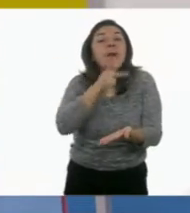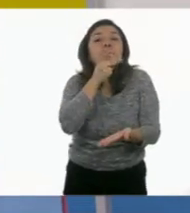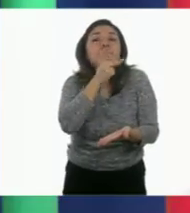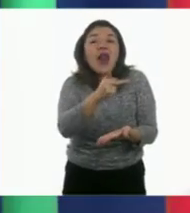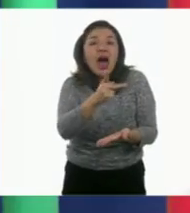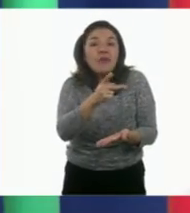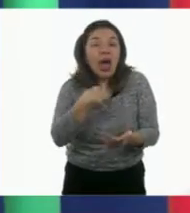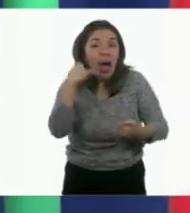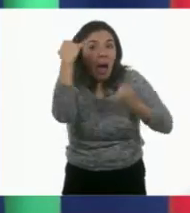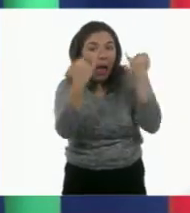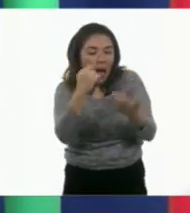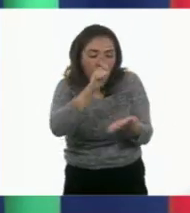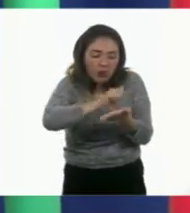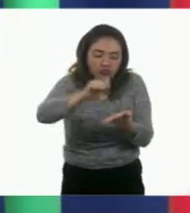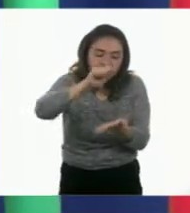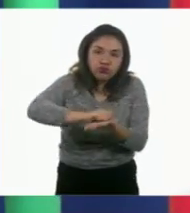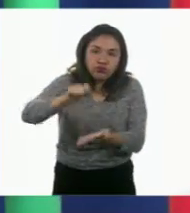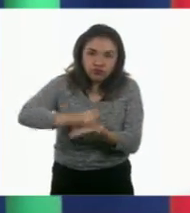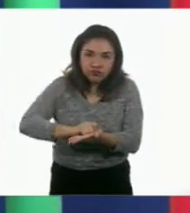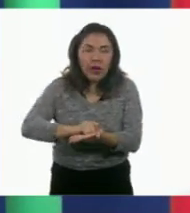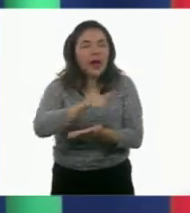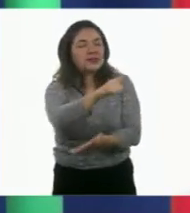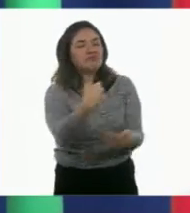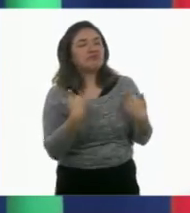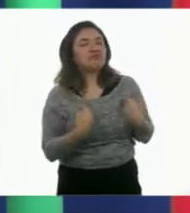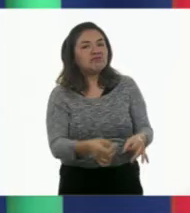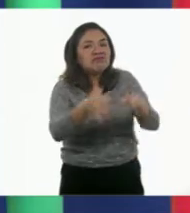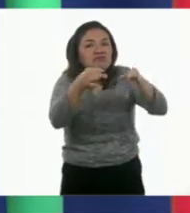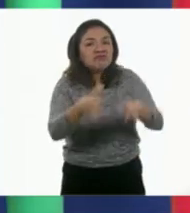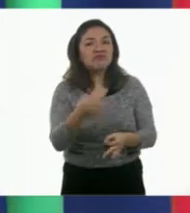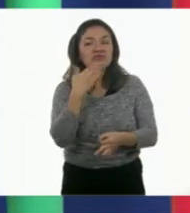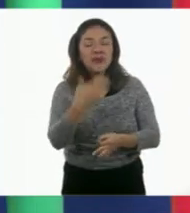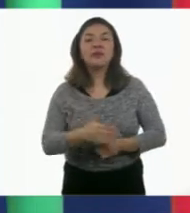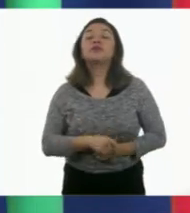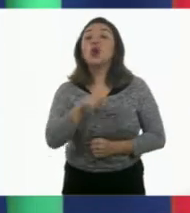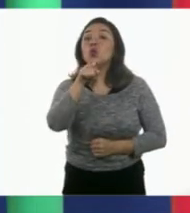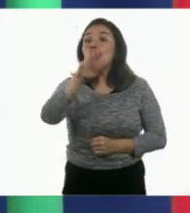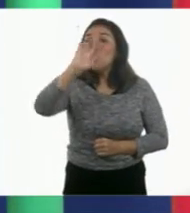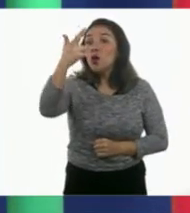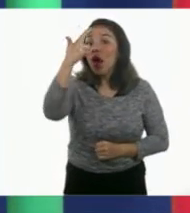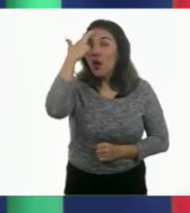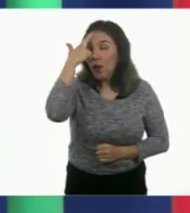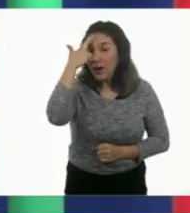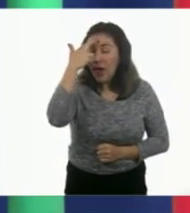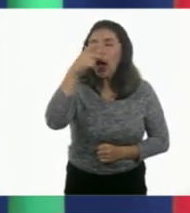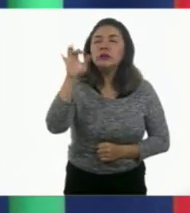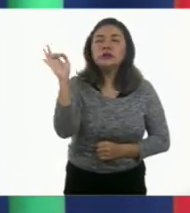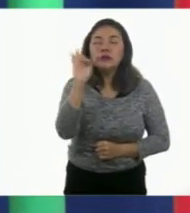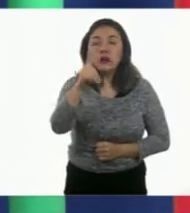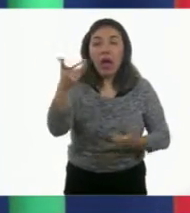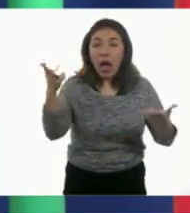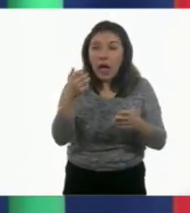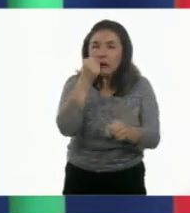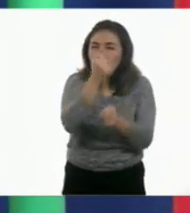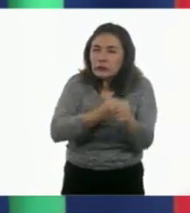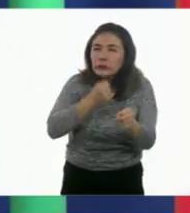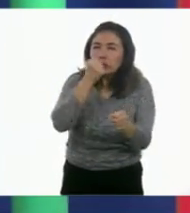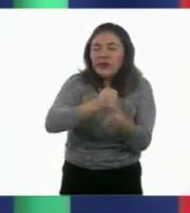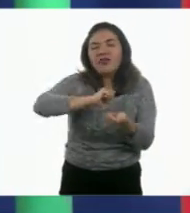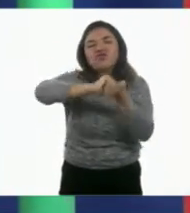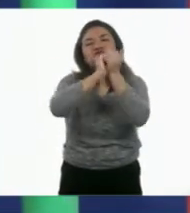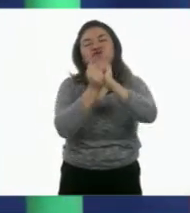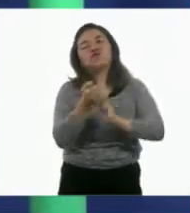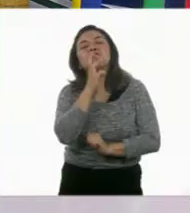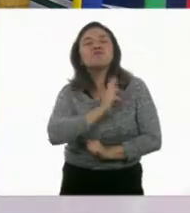texto. Muy bien, lo has entendido perfecto. Recuerda que cada vez que practiques lo harás